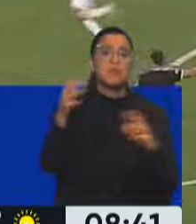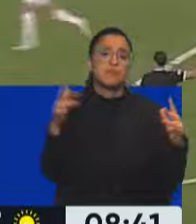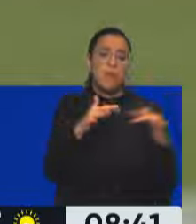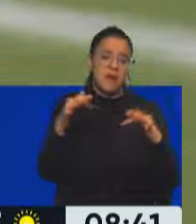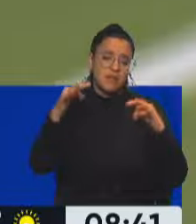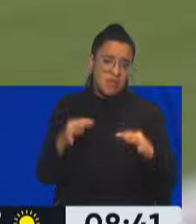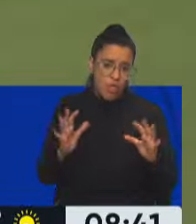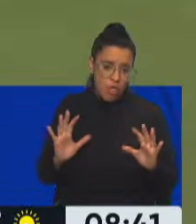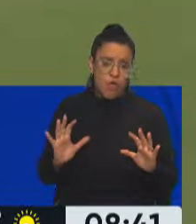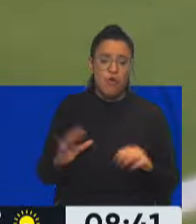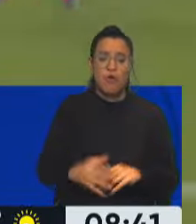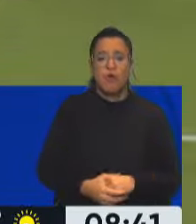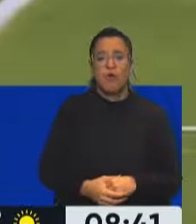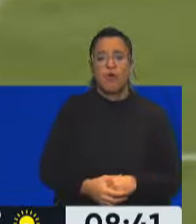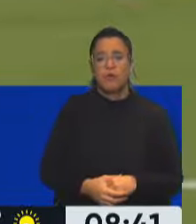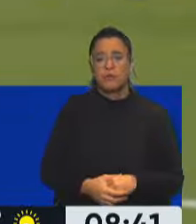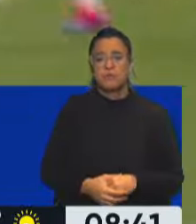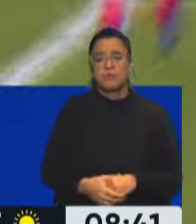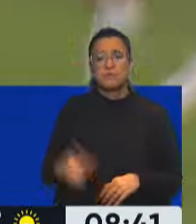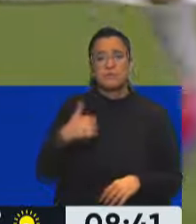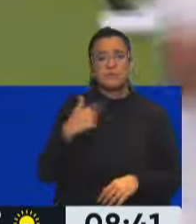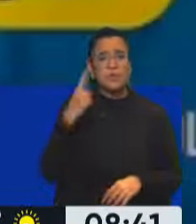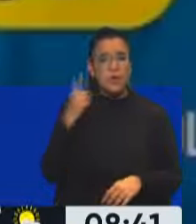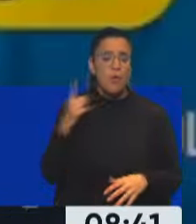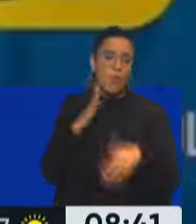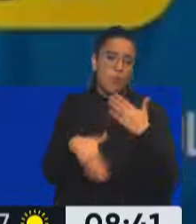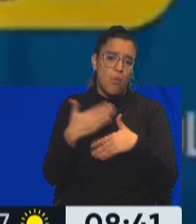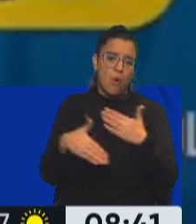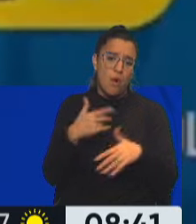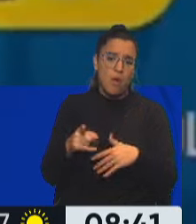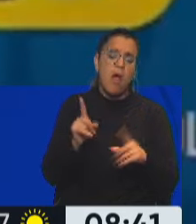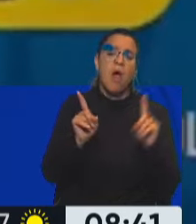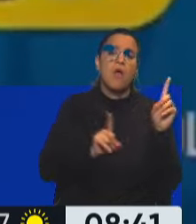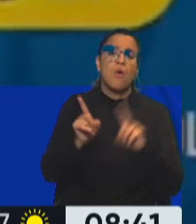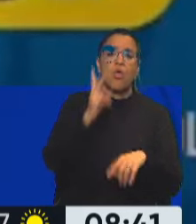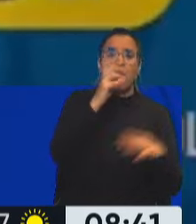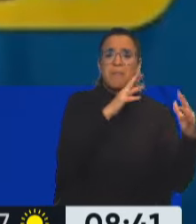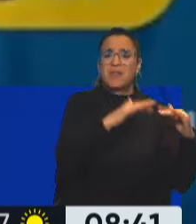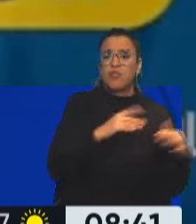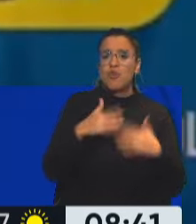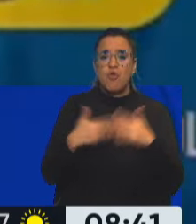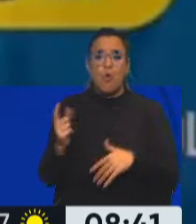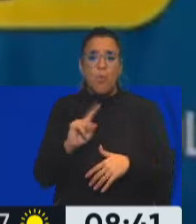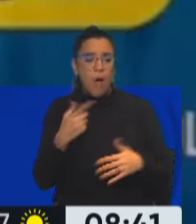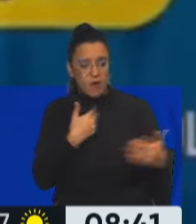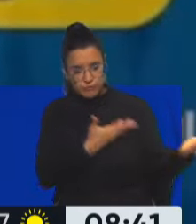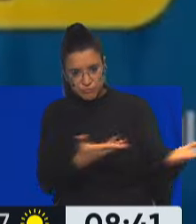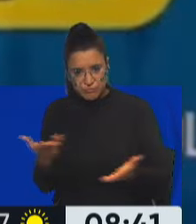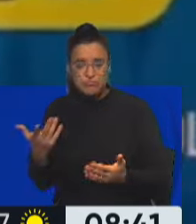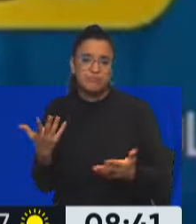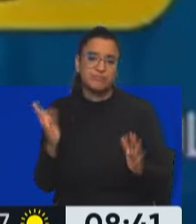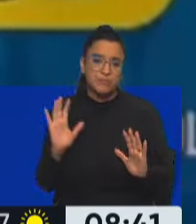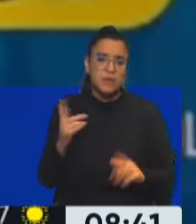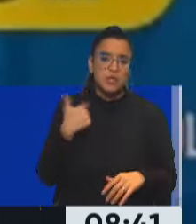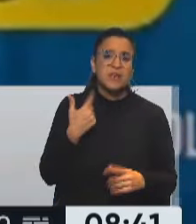justo y creo que así será, que jueguen los chicos que no han jugado estos dos partidos, porque también